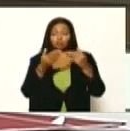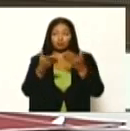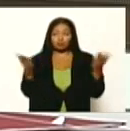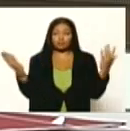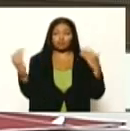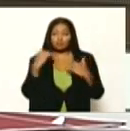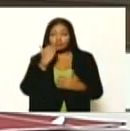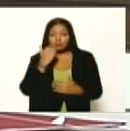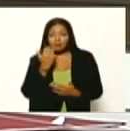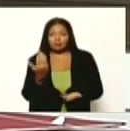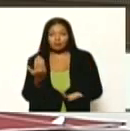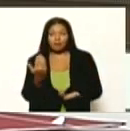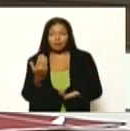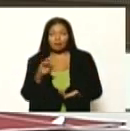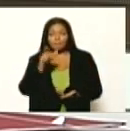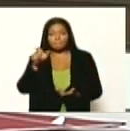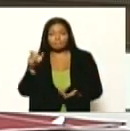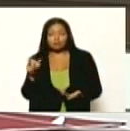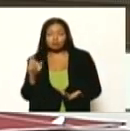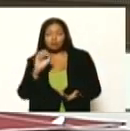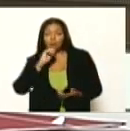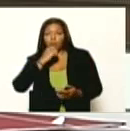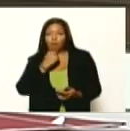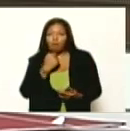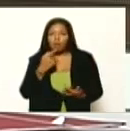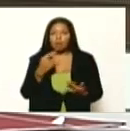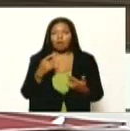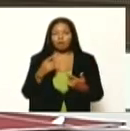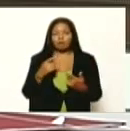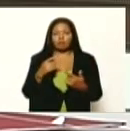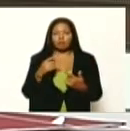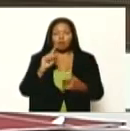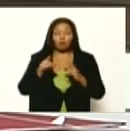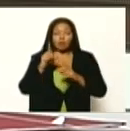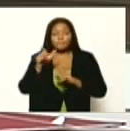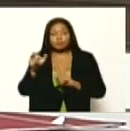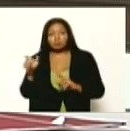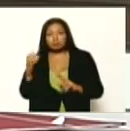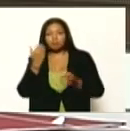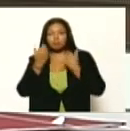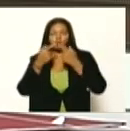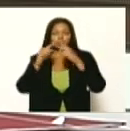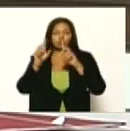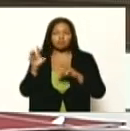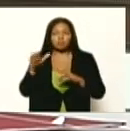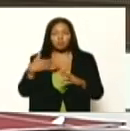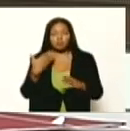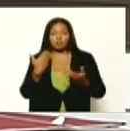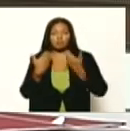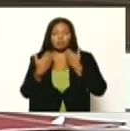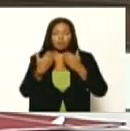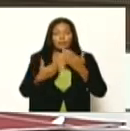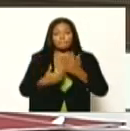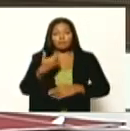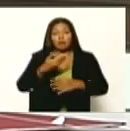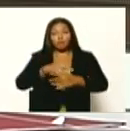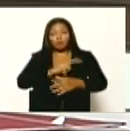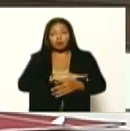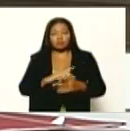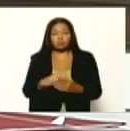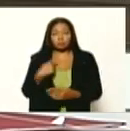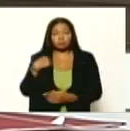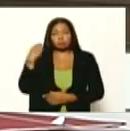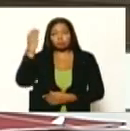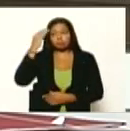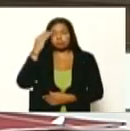alrededor mío, donde hay personas mayores, donde hay personas seguramente con alguna patología, que pueden padecer la enfermedad más fuerte. Y después vienen los cargos de